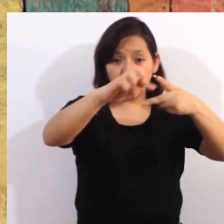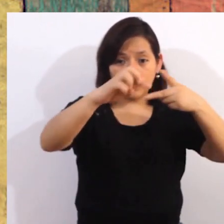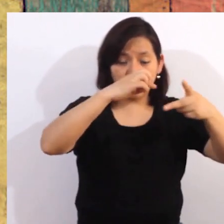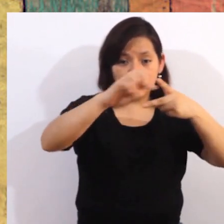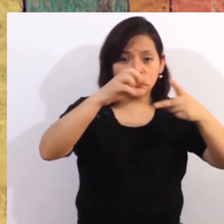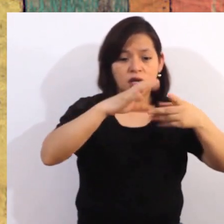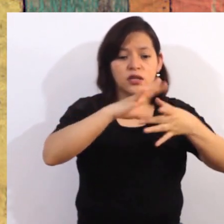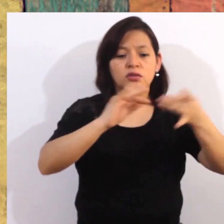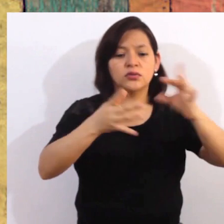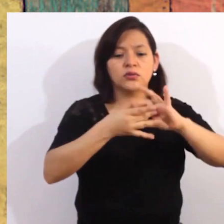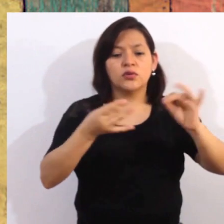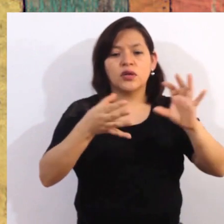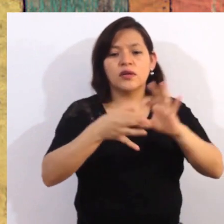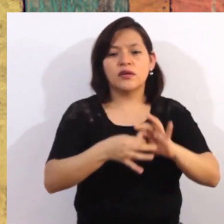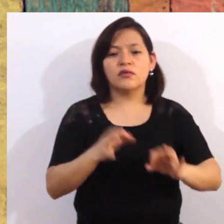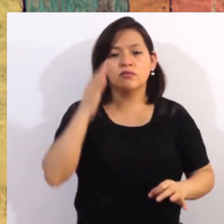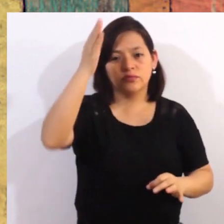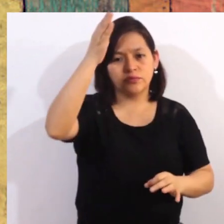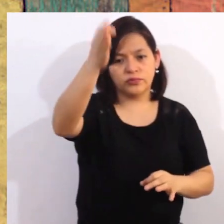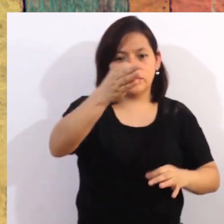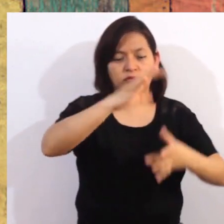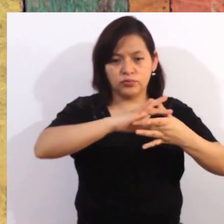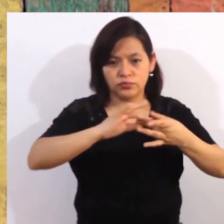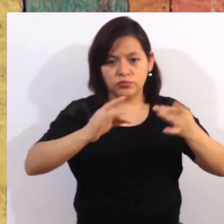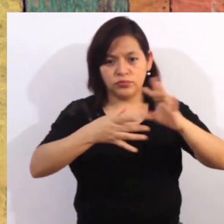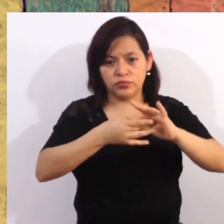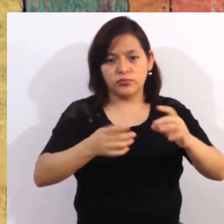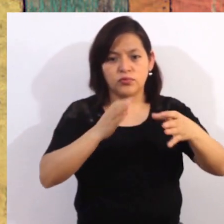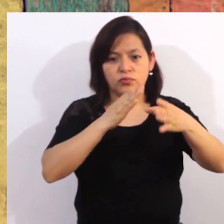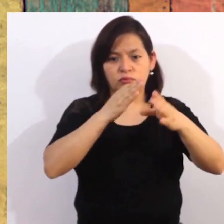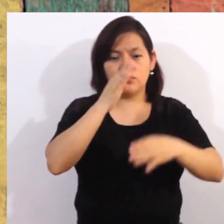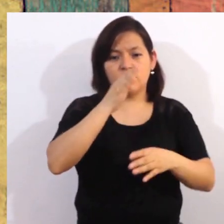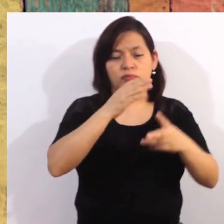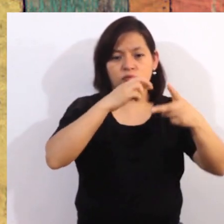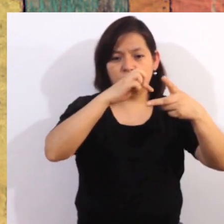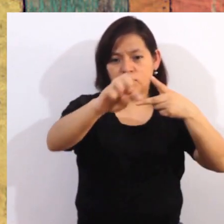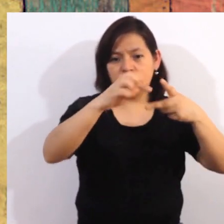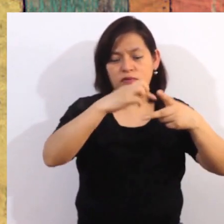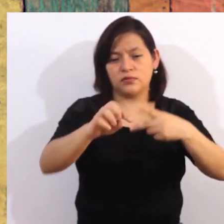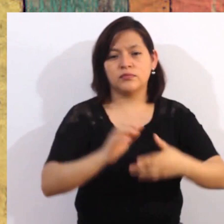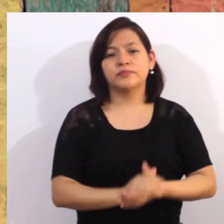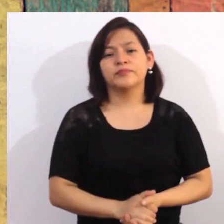profecía cuando nos referimos al libro de Daniel. Muy bien, entonces